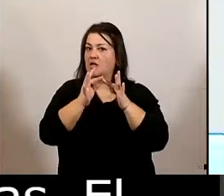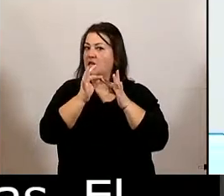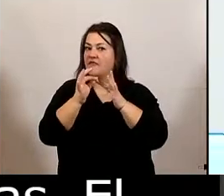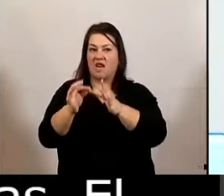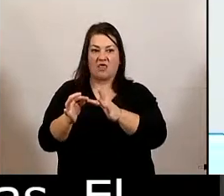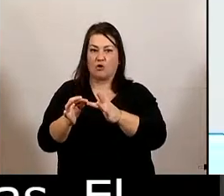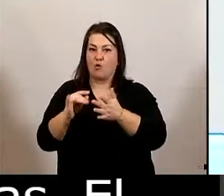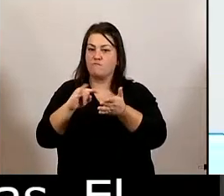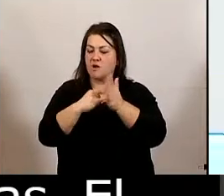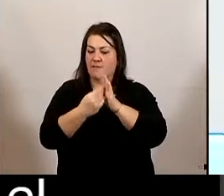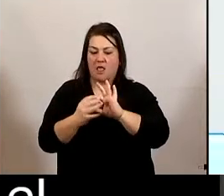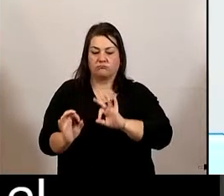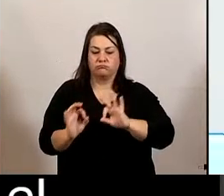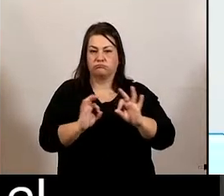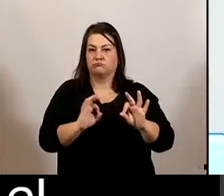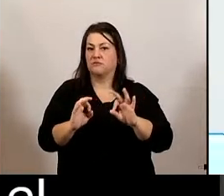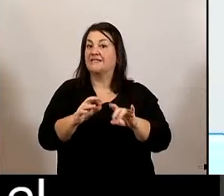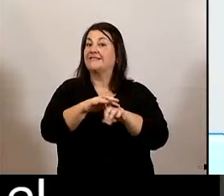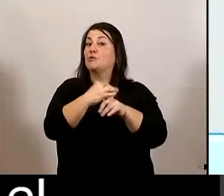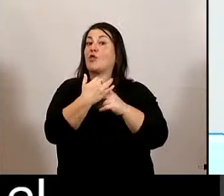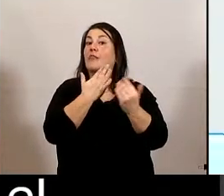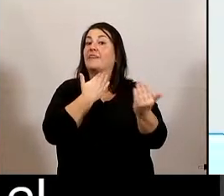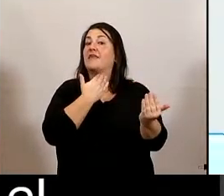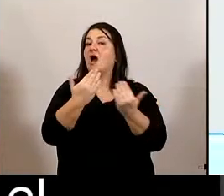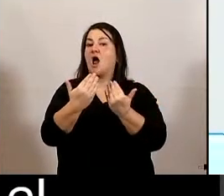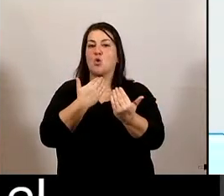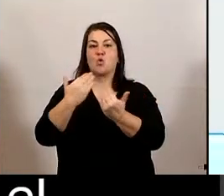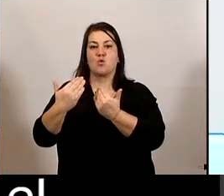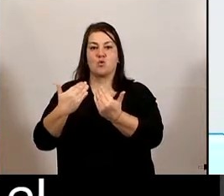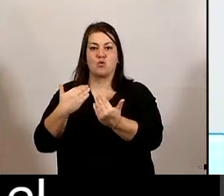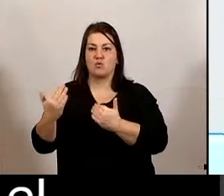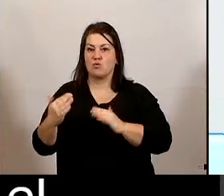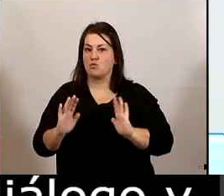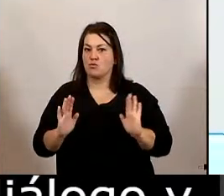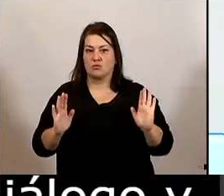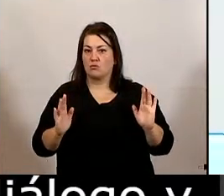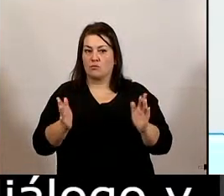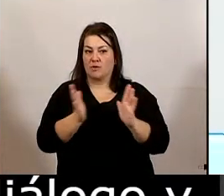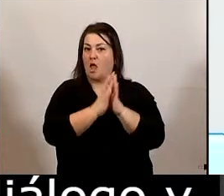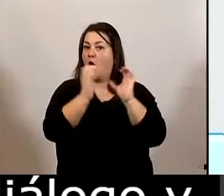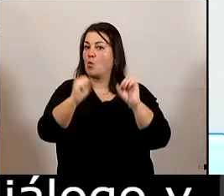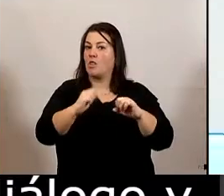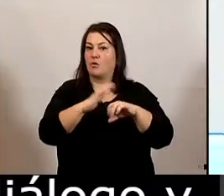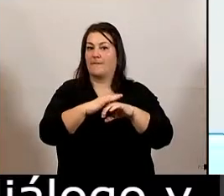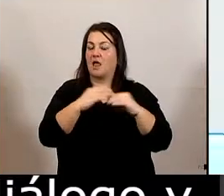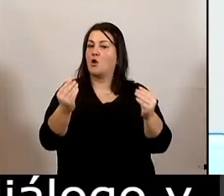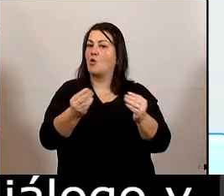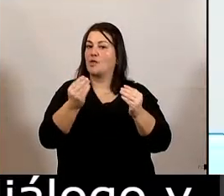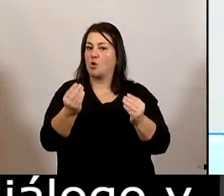siempre planteado un escenario de diálogo y de intentar llegar al acuerdo para sacar los mejores